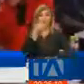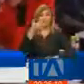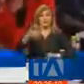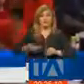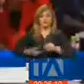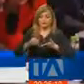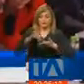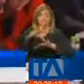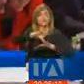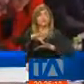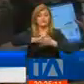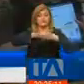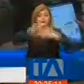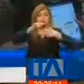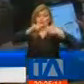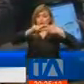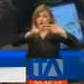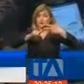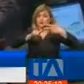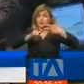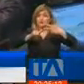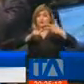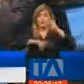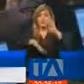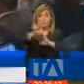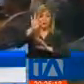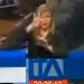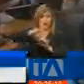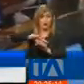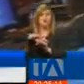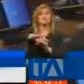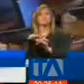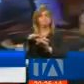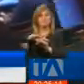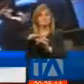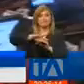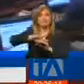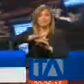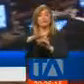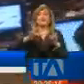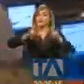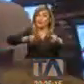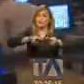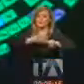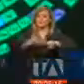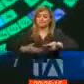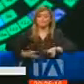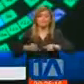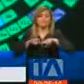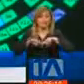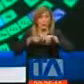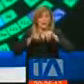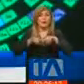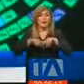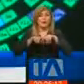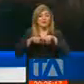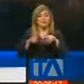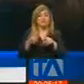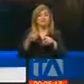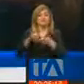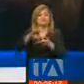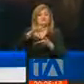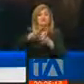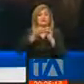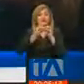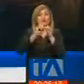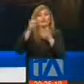Asamblea. Los tres que encabecen las listas más votadas podrían tener esa opción, aunque dependerá de la conformación de las